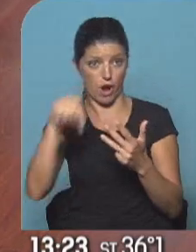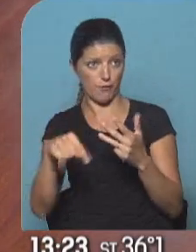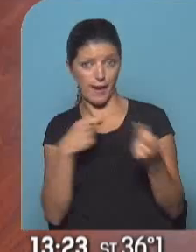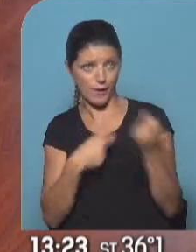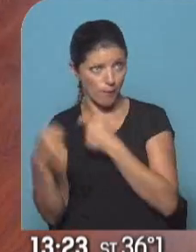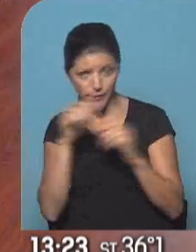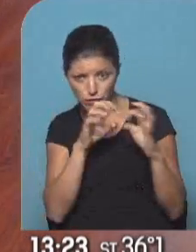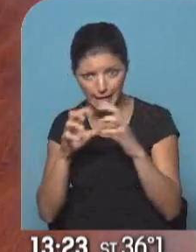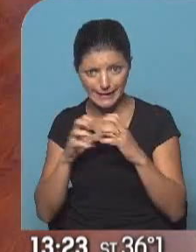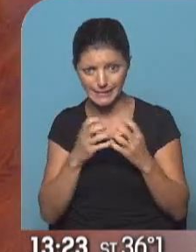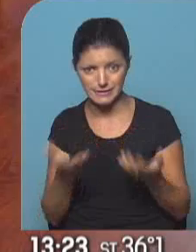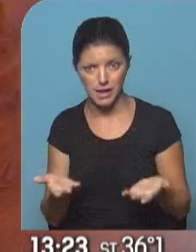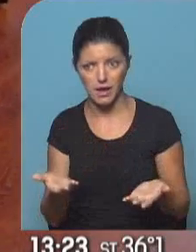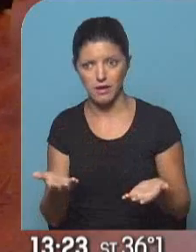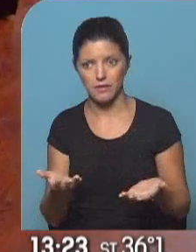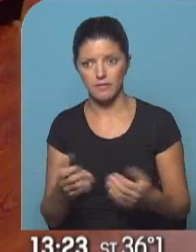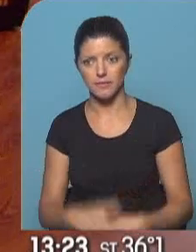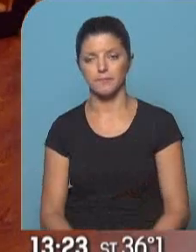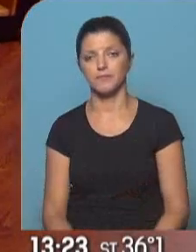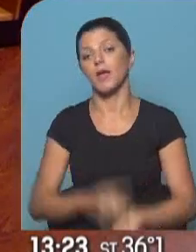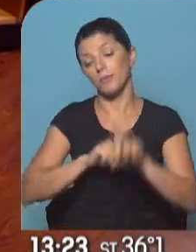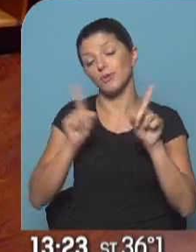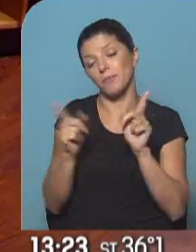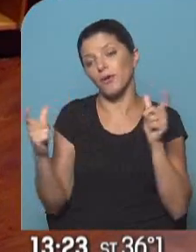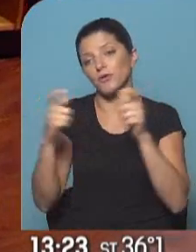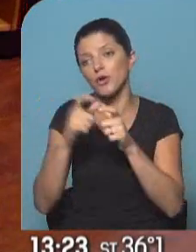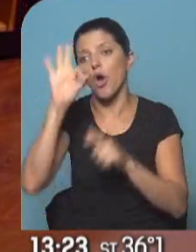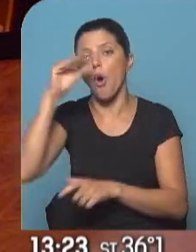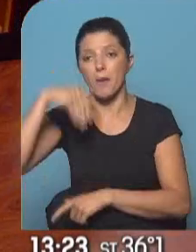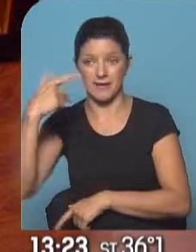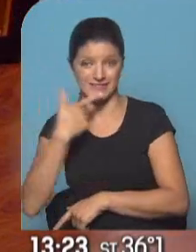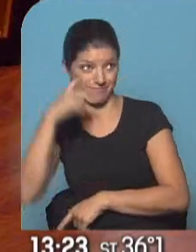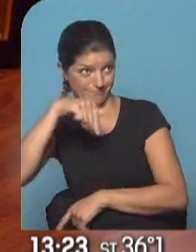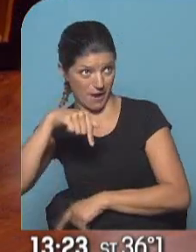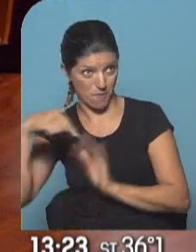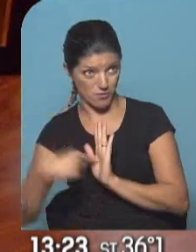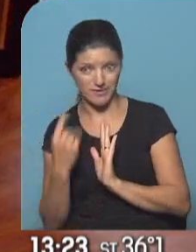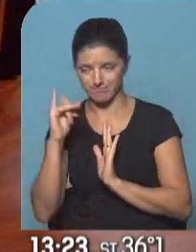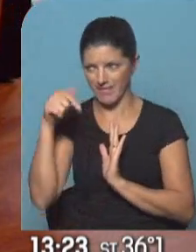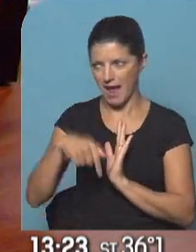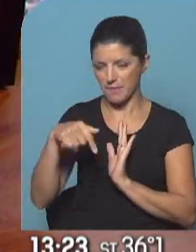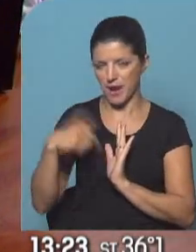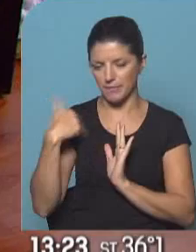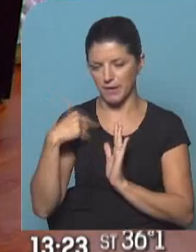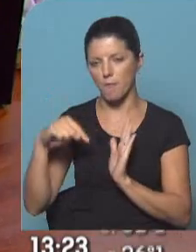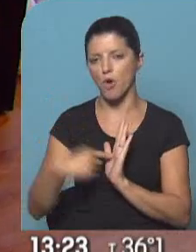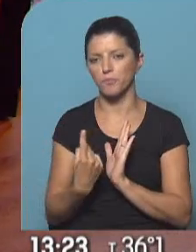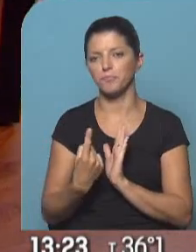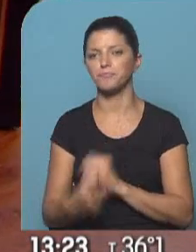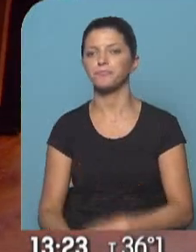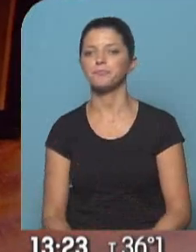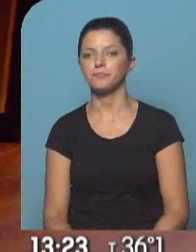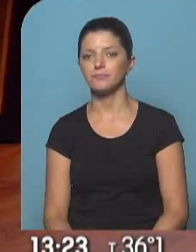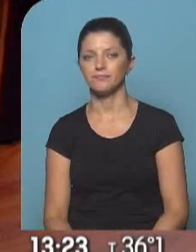justamente en ese contexto se concreta la cumbre de la OMC. Acá, en Buenos Aires. Raúl. Sí, coincido con el